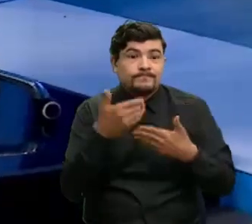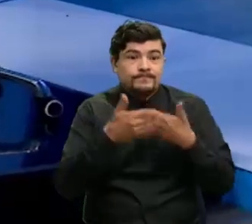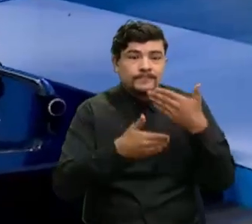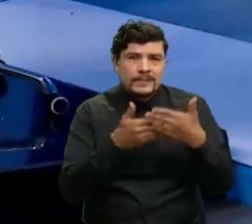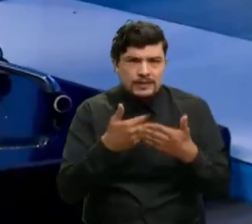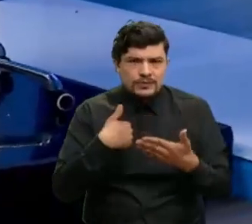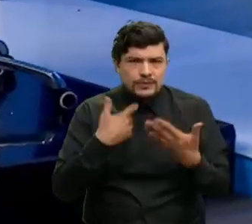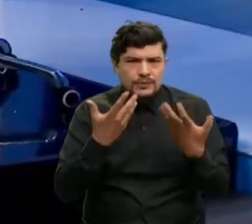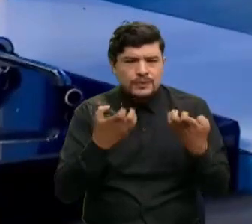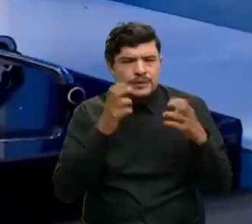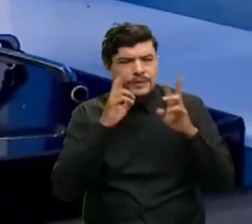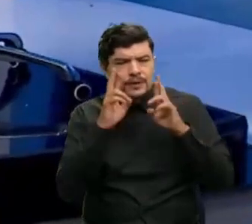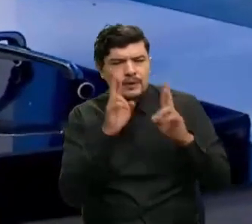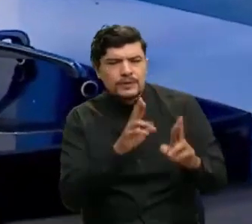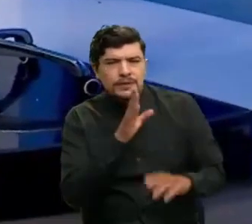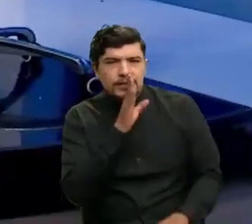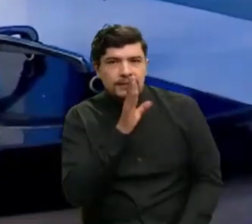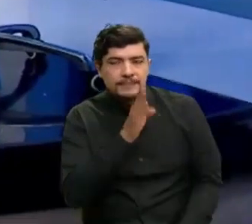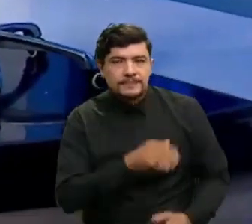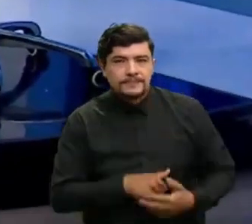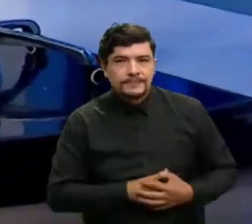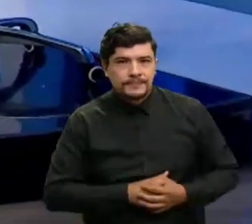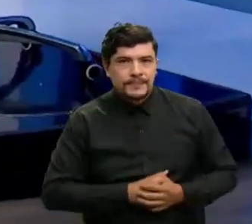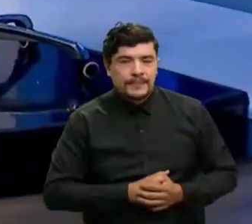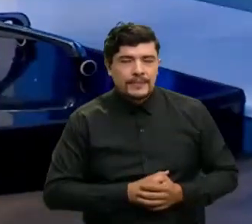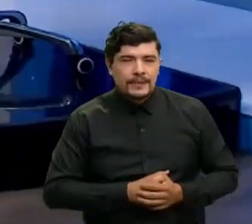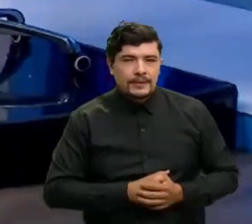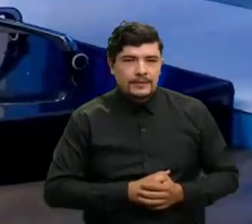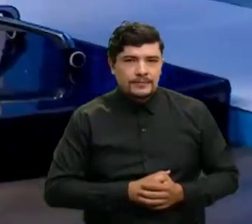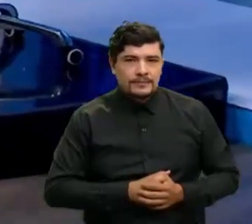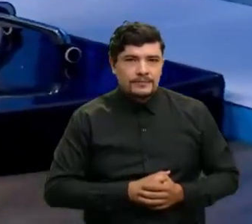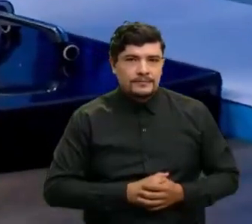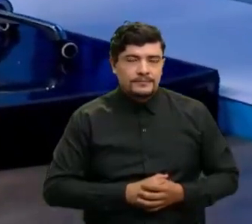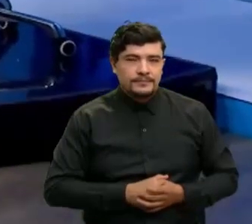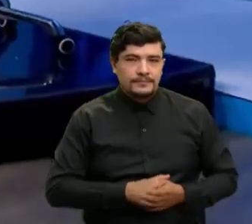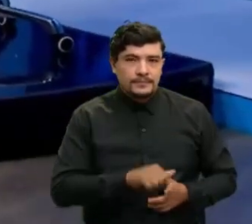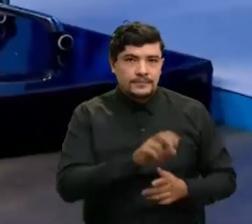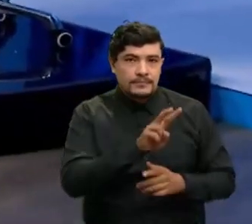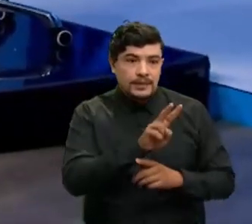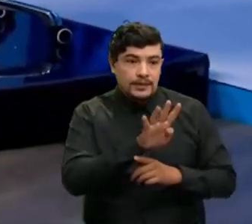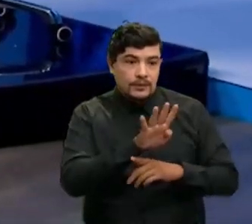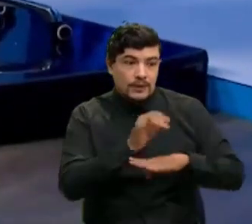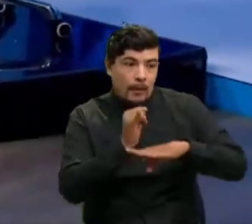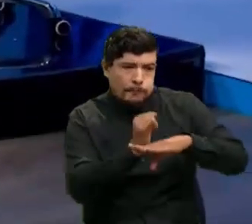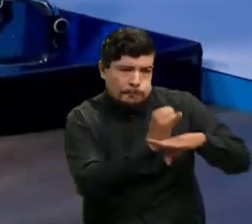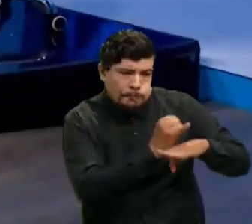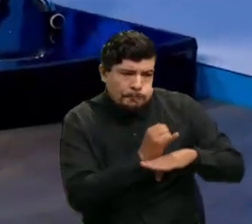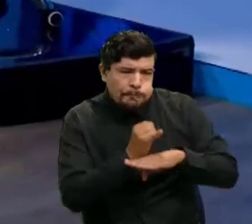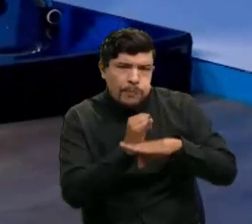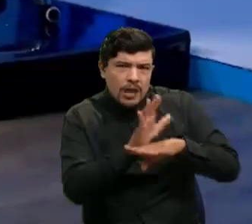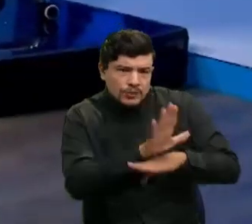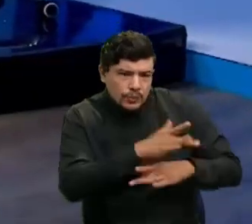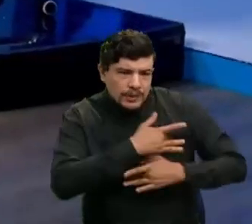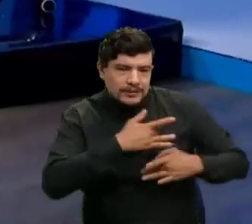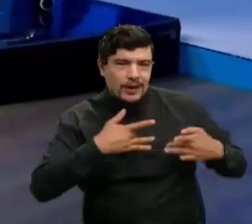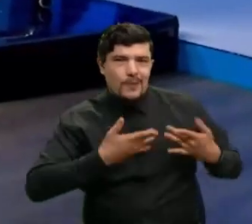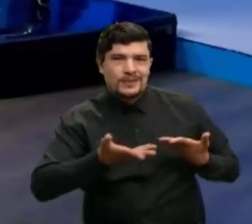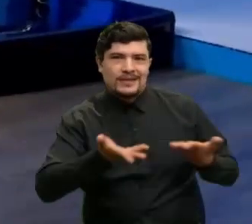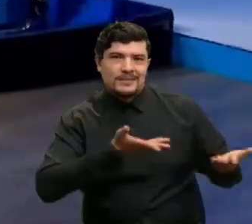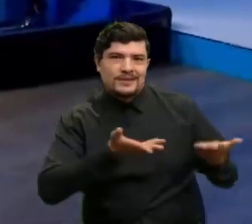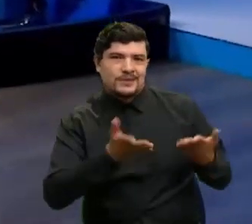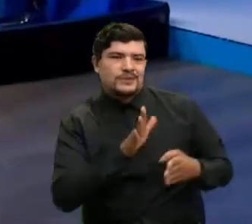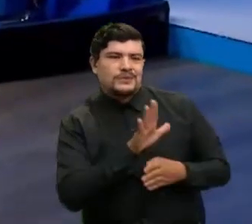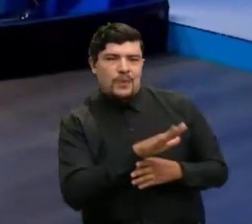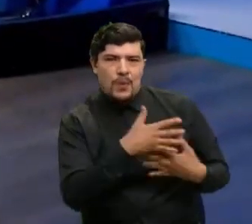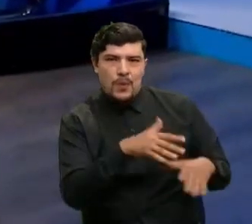un reconocimiento a 24 instituciones prestadoras de servicio de salud, que son las que nos ayudan en todos